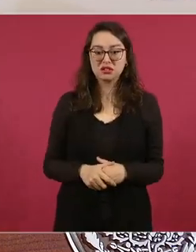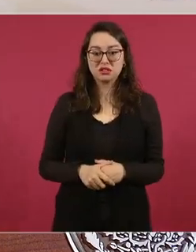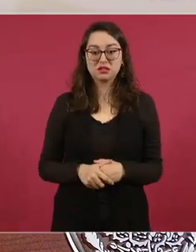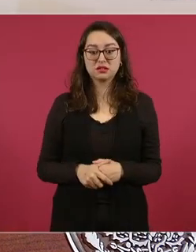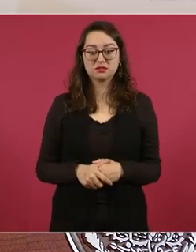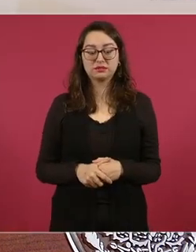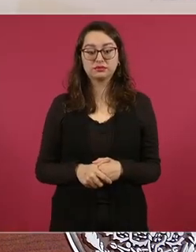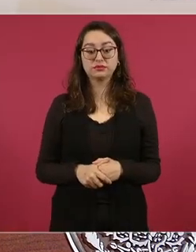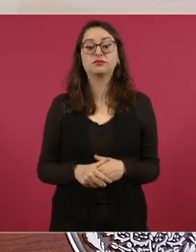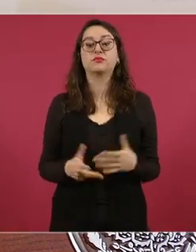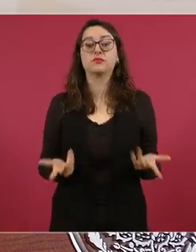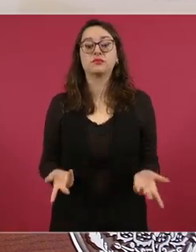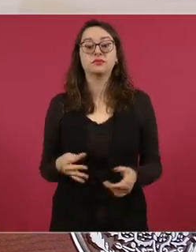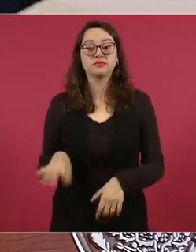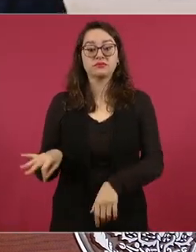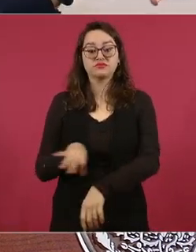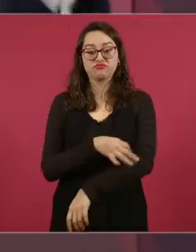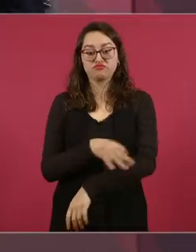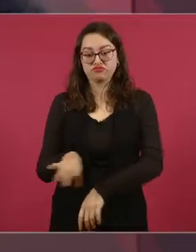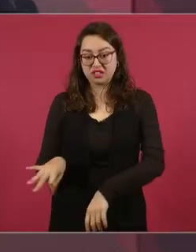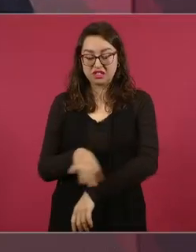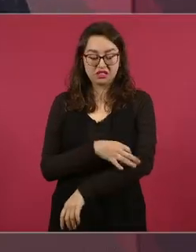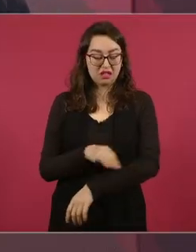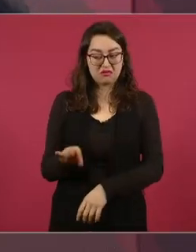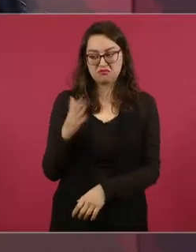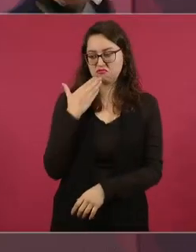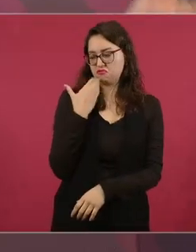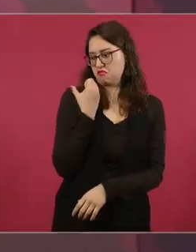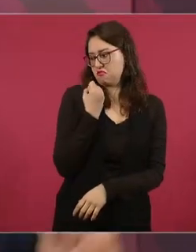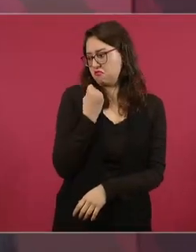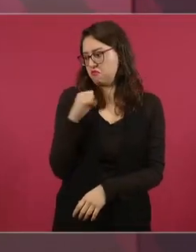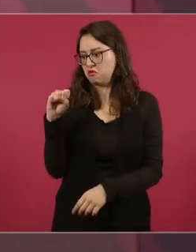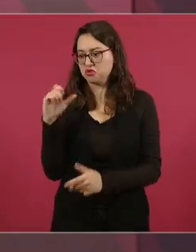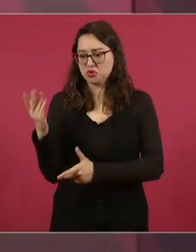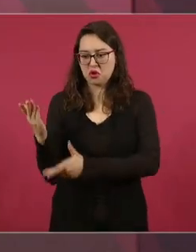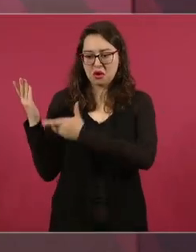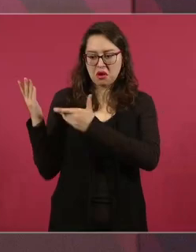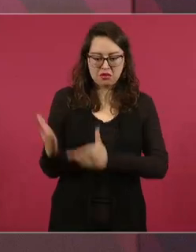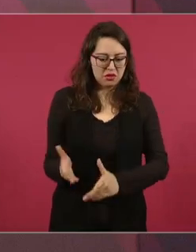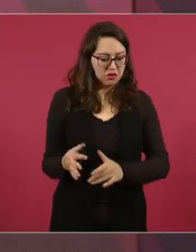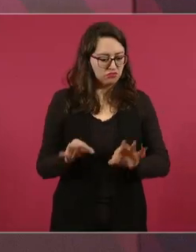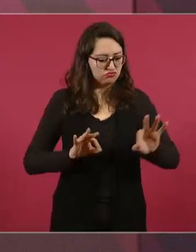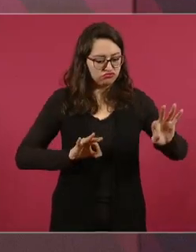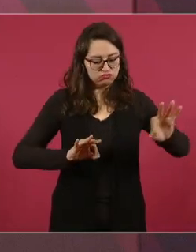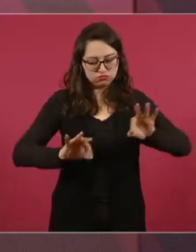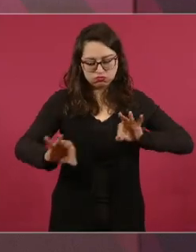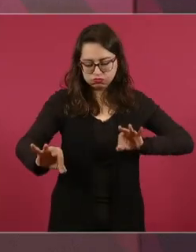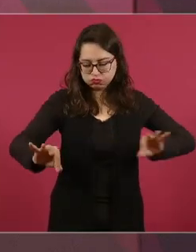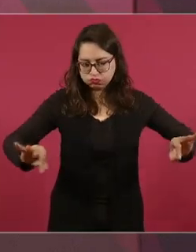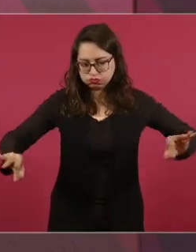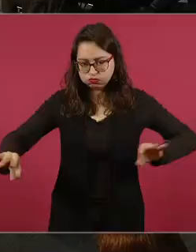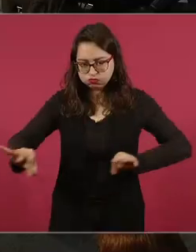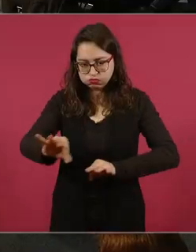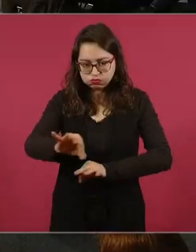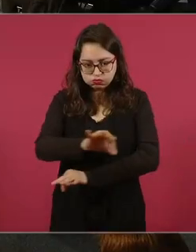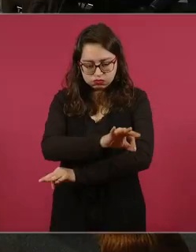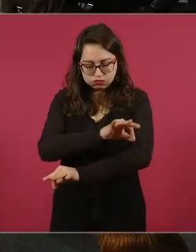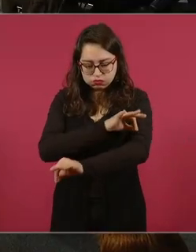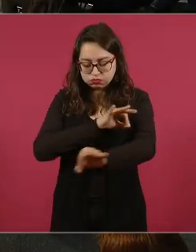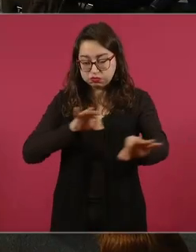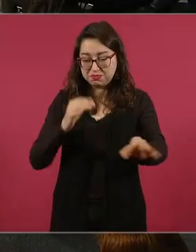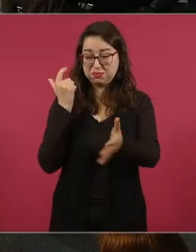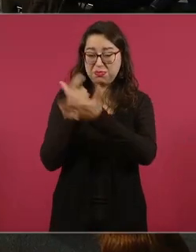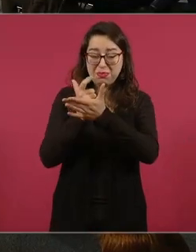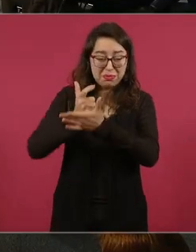trajeron hasta un arquitecto para diseñar el famosísimo que cobró